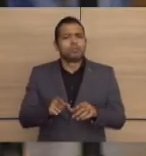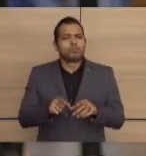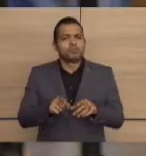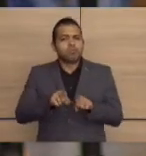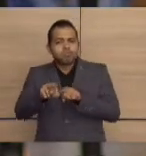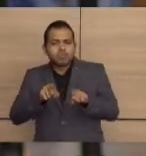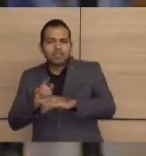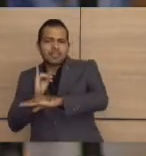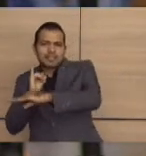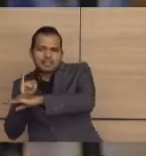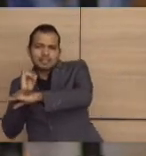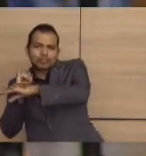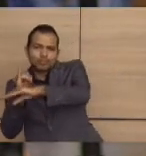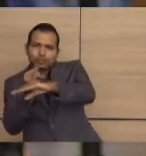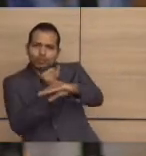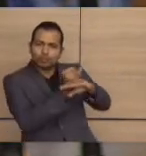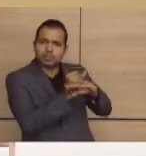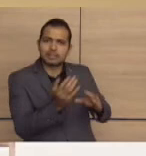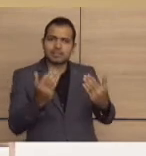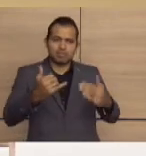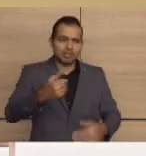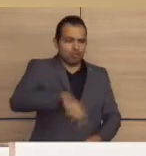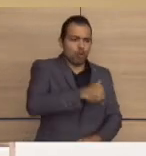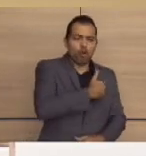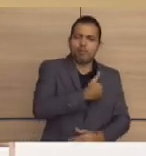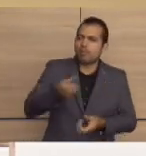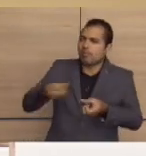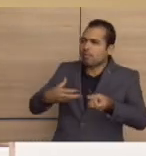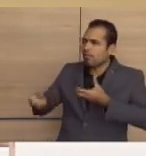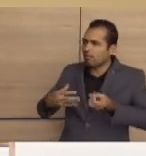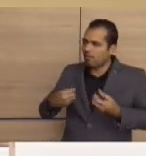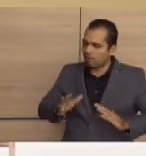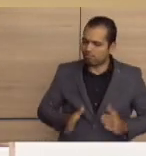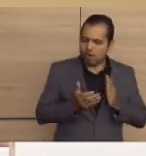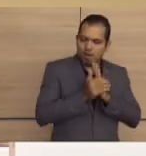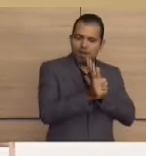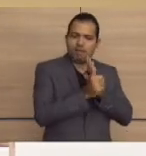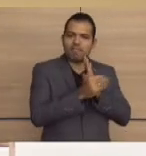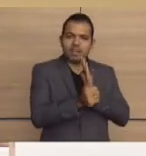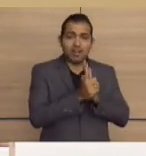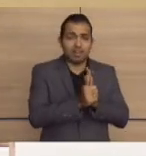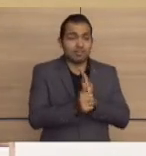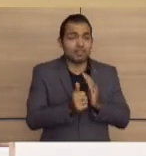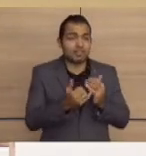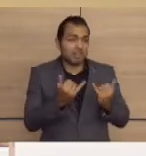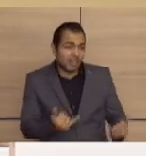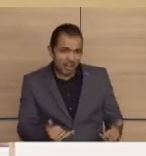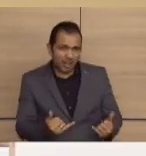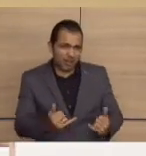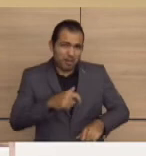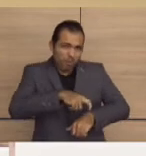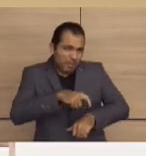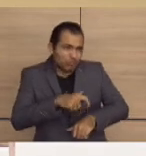para enfrentarnos a los retos del siglo XXI? Okay, yo creo que hay dos elementos en donde las instituciones de educación